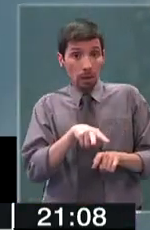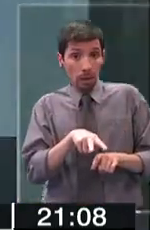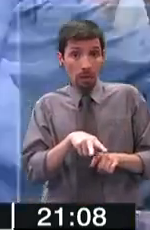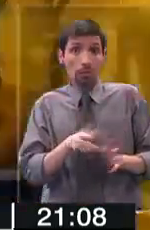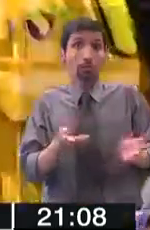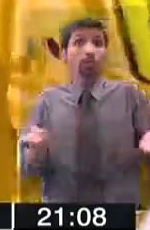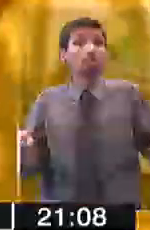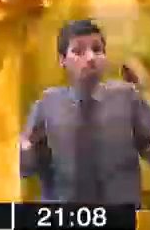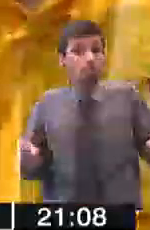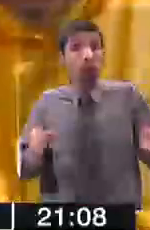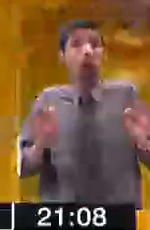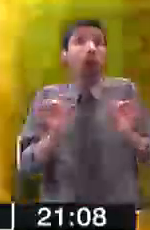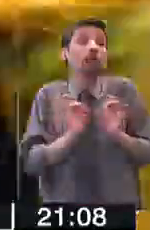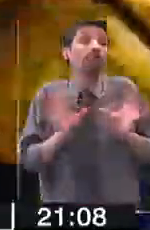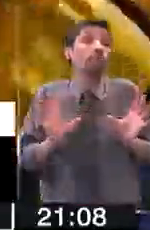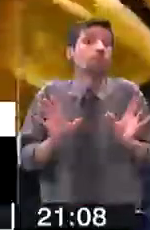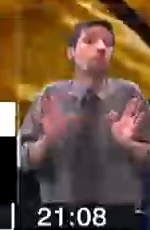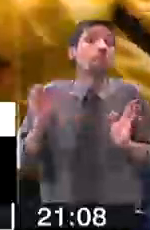más.